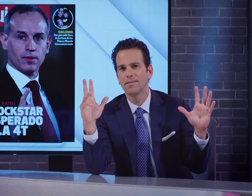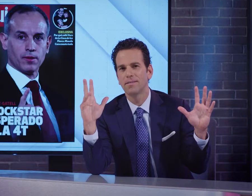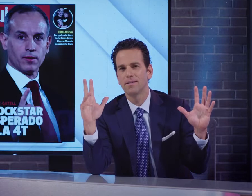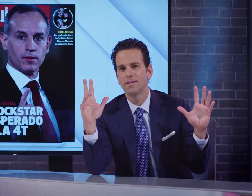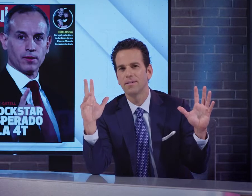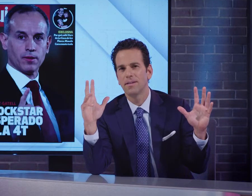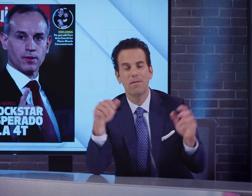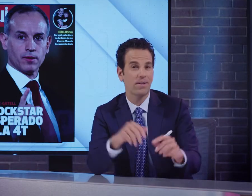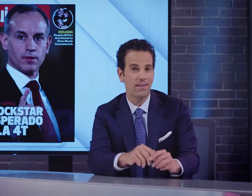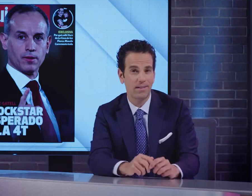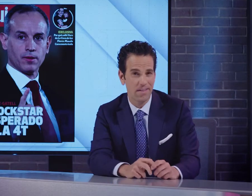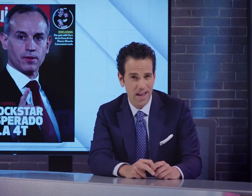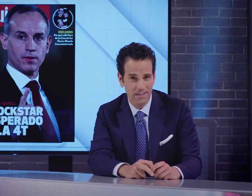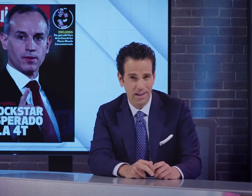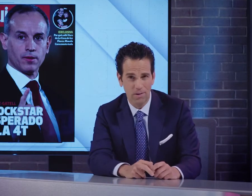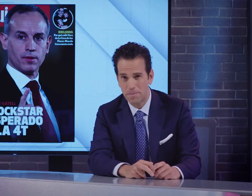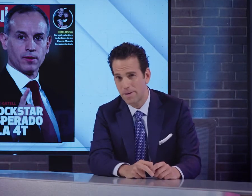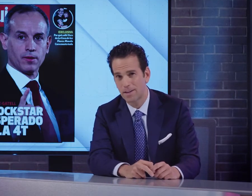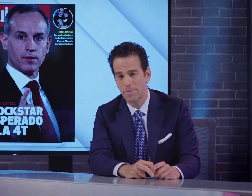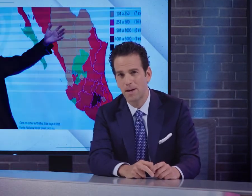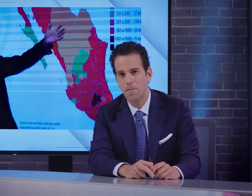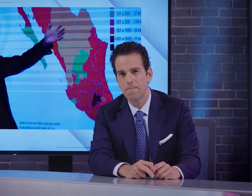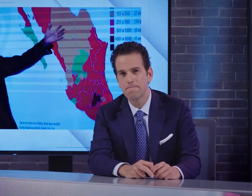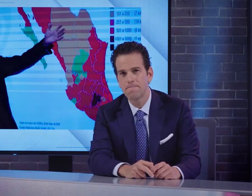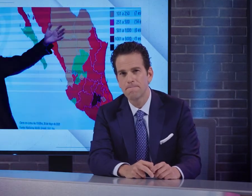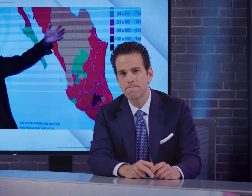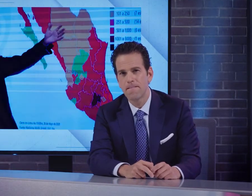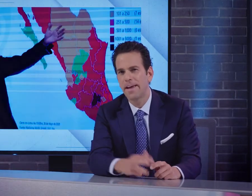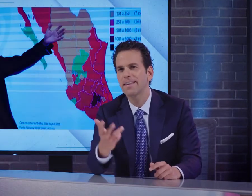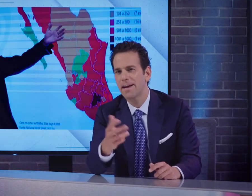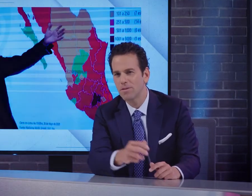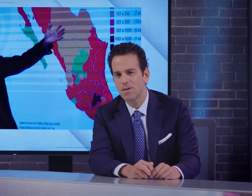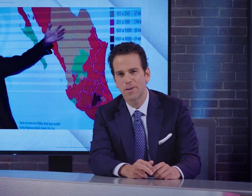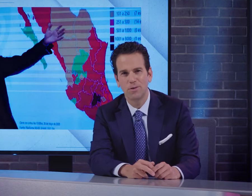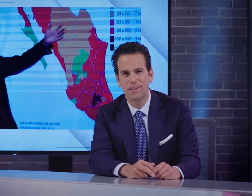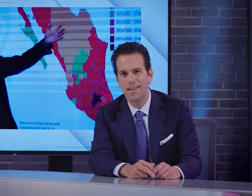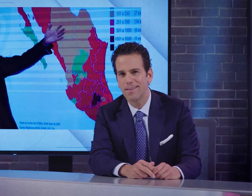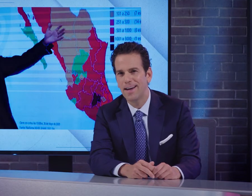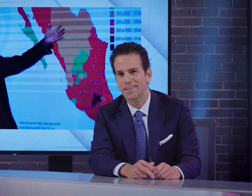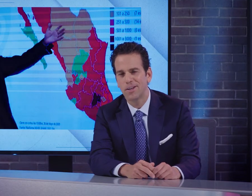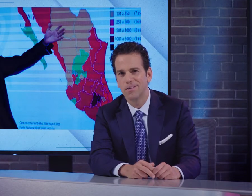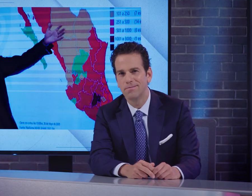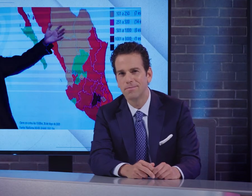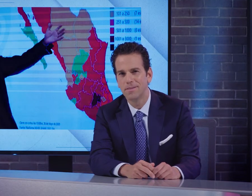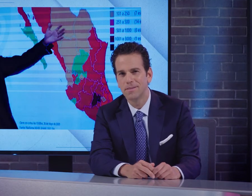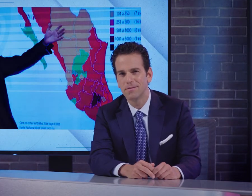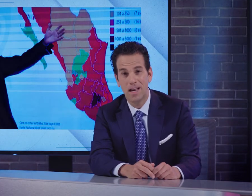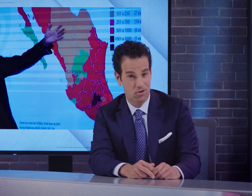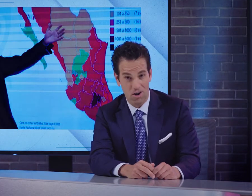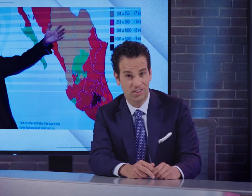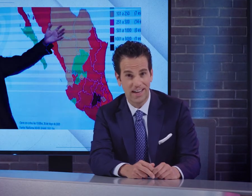4T. Llevamos casi 100 días de que llegó el primer caso a México. ¿Y qué tenemos como resultado de la